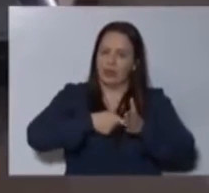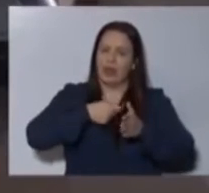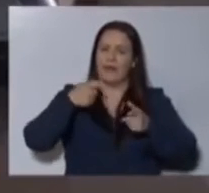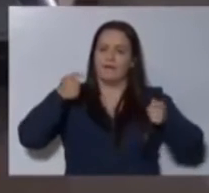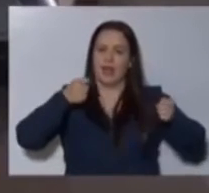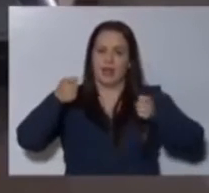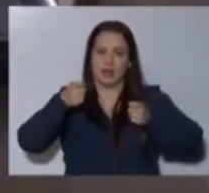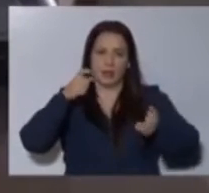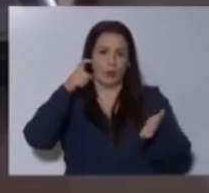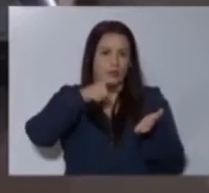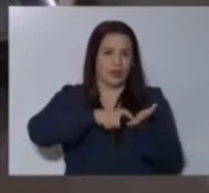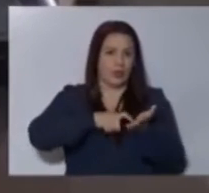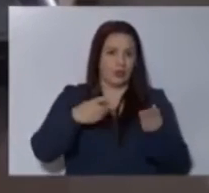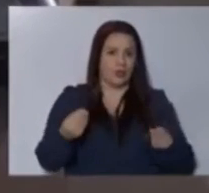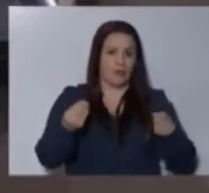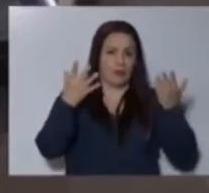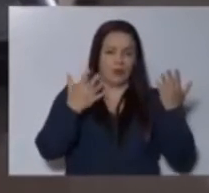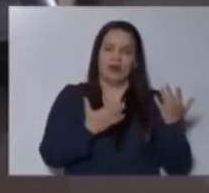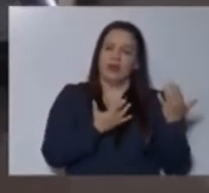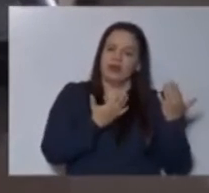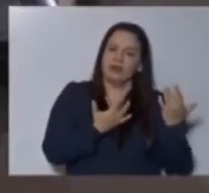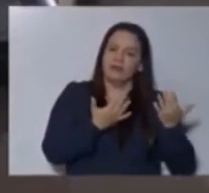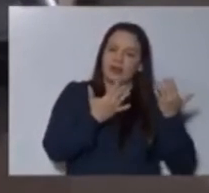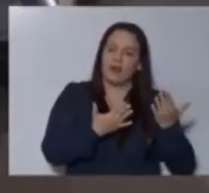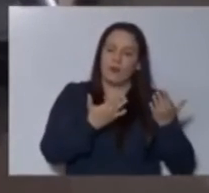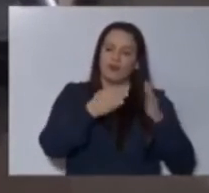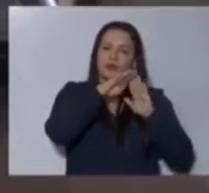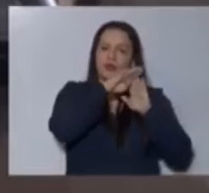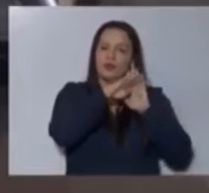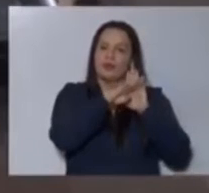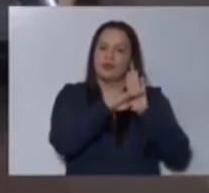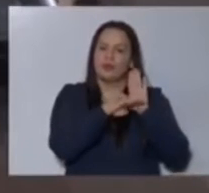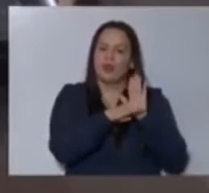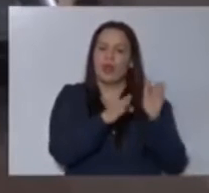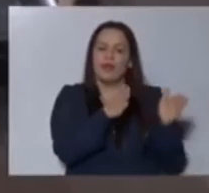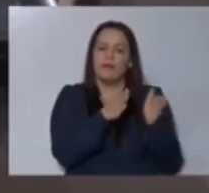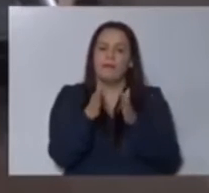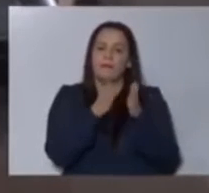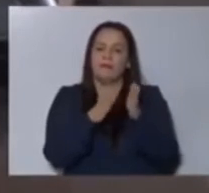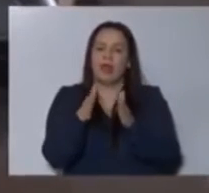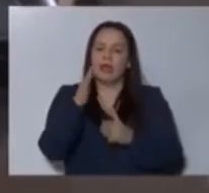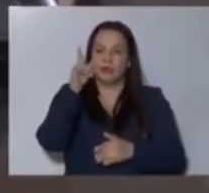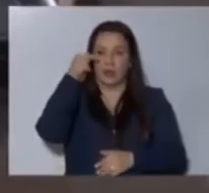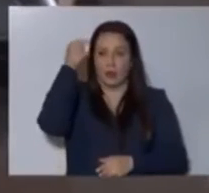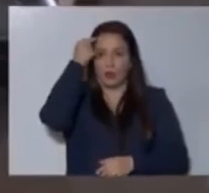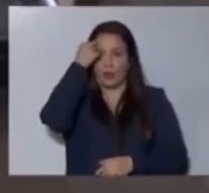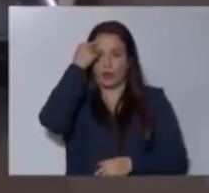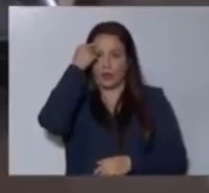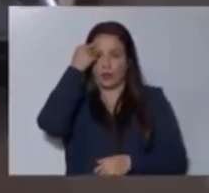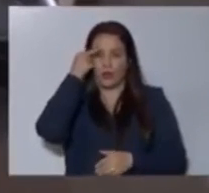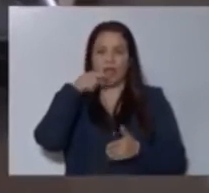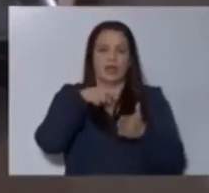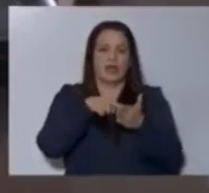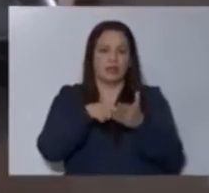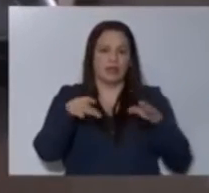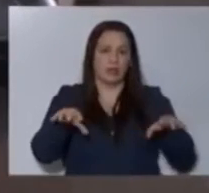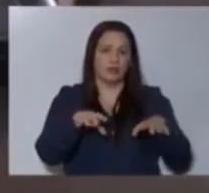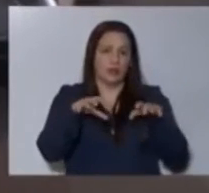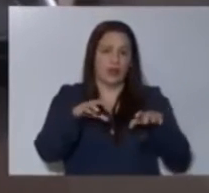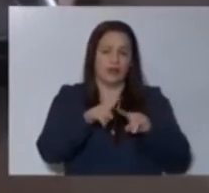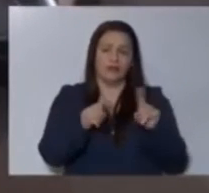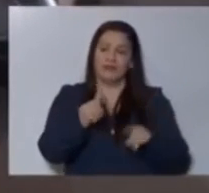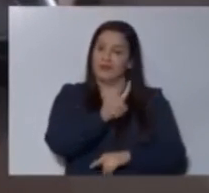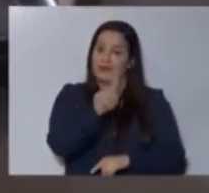Y lo que esperábamos era precisamente la ruta del Ejecutivo en ese accionar, pero no fue así. Por el